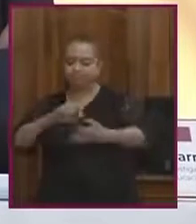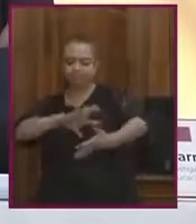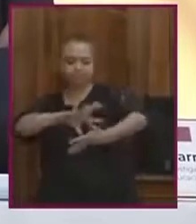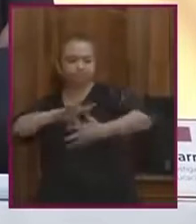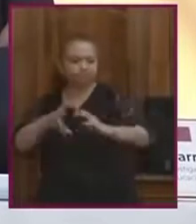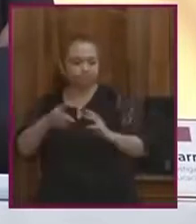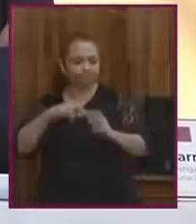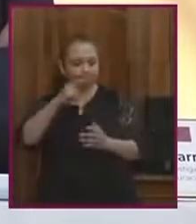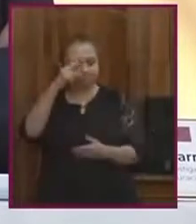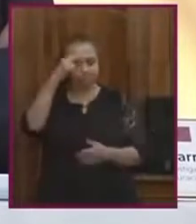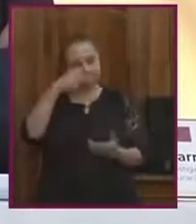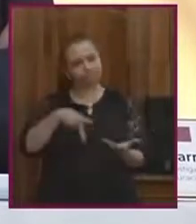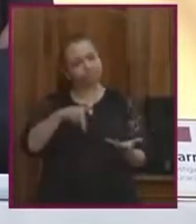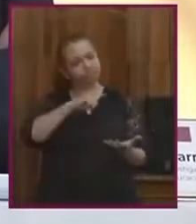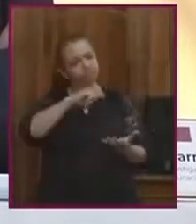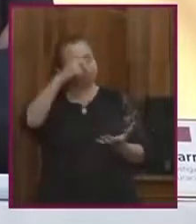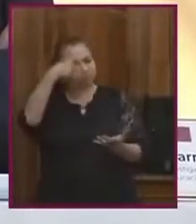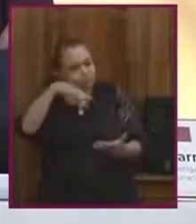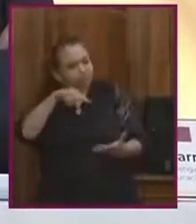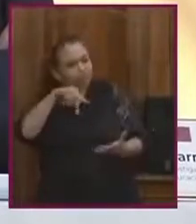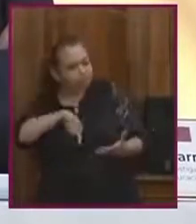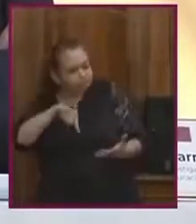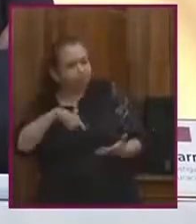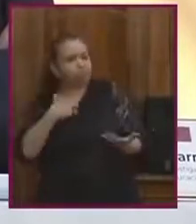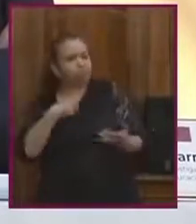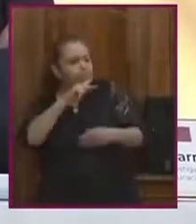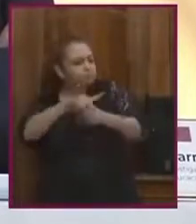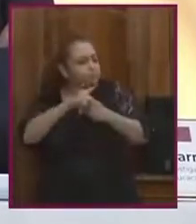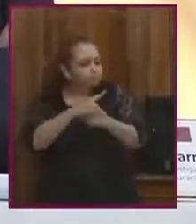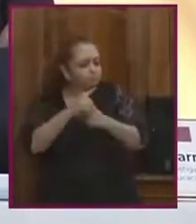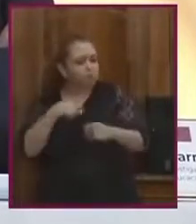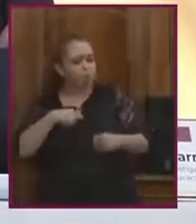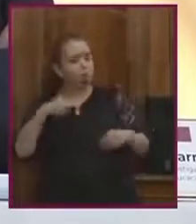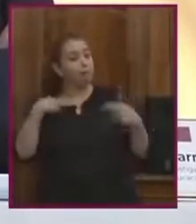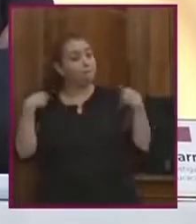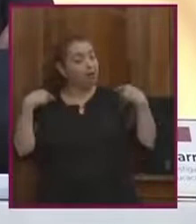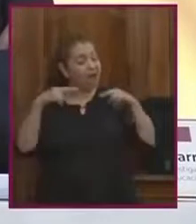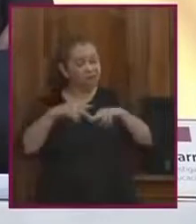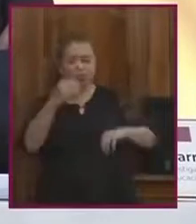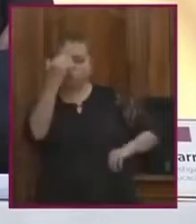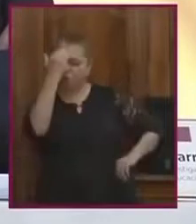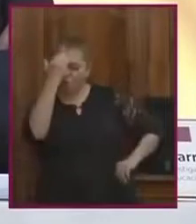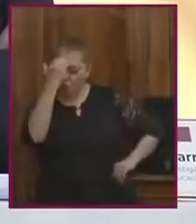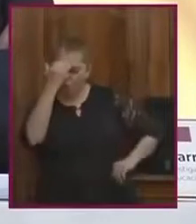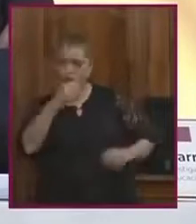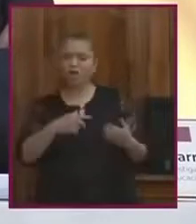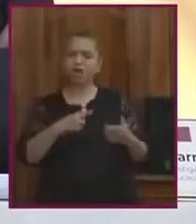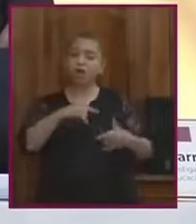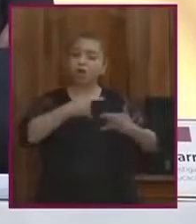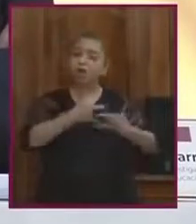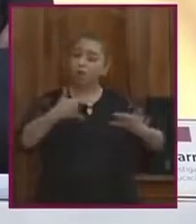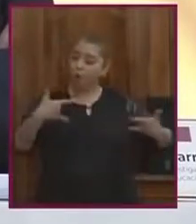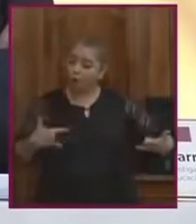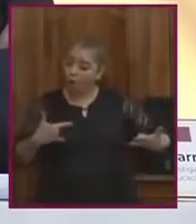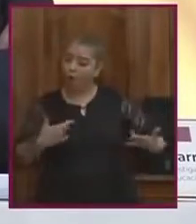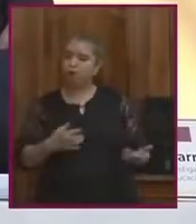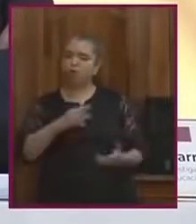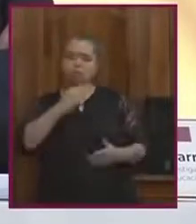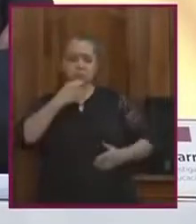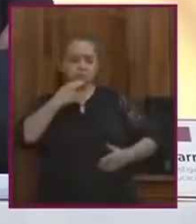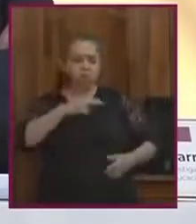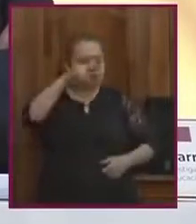debo decirles, son los maestros frente a grupo quienes conocen la realidad que vive cada uno de nuestros alumnos y